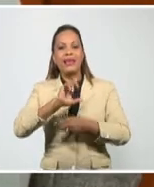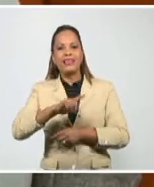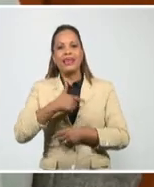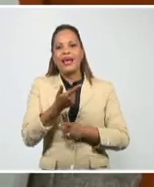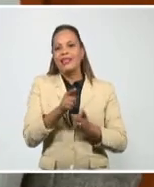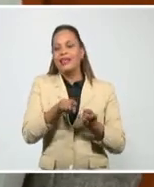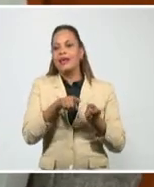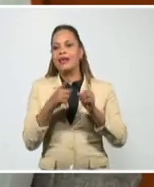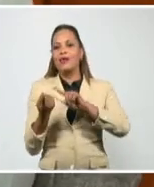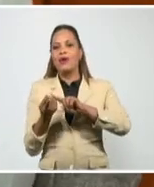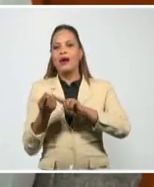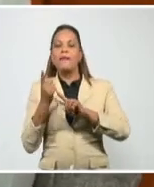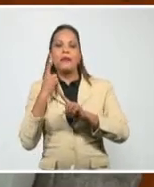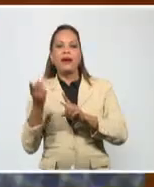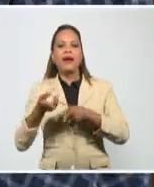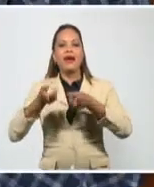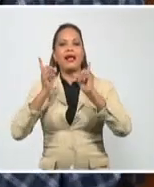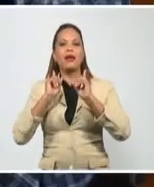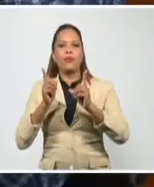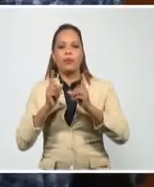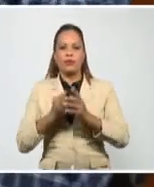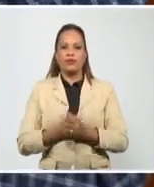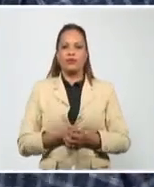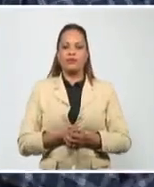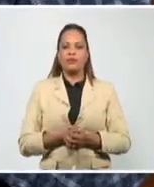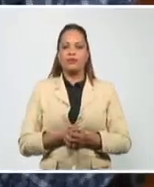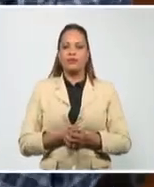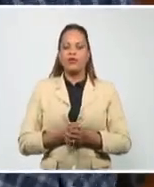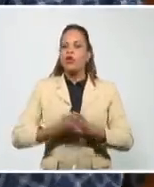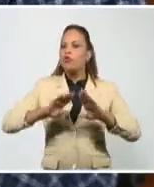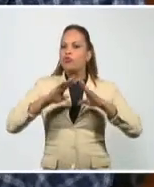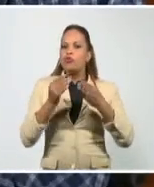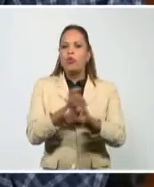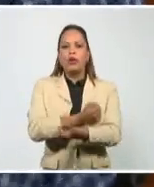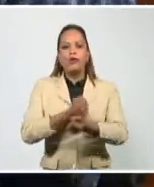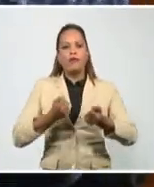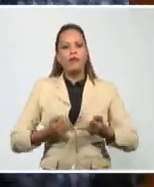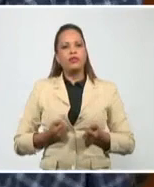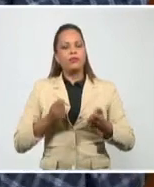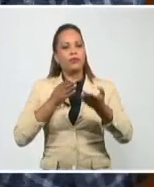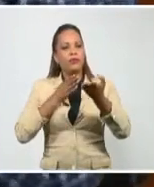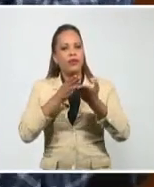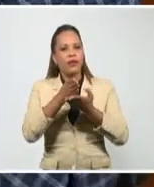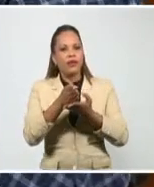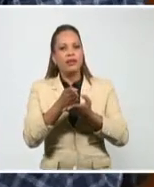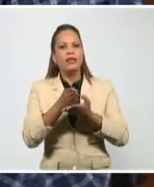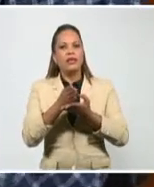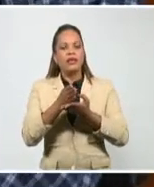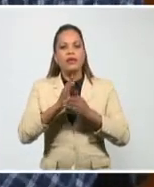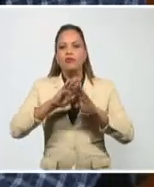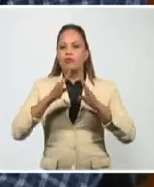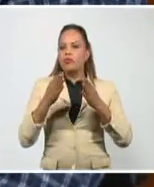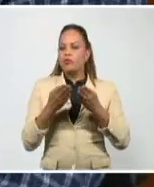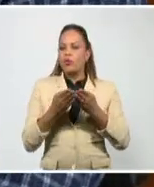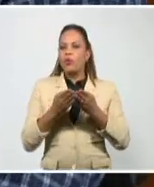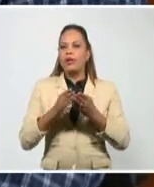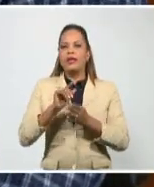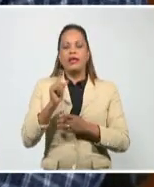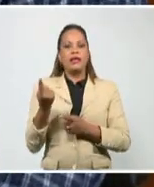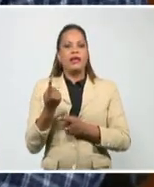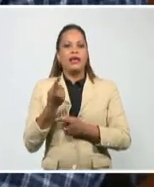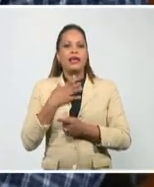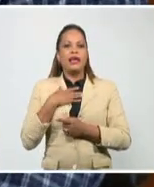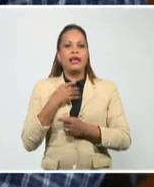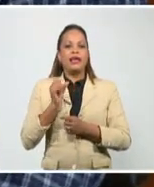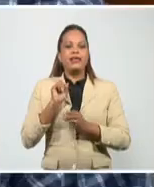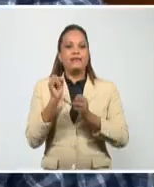acciones que son pura provocación. Todo este esfuerzo por mantener supuestamente ese espíritu vivo en las redes y